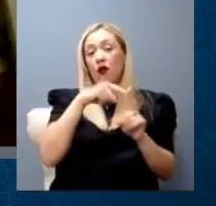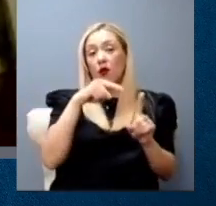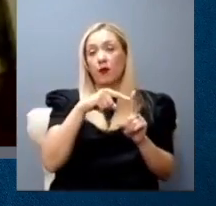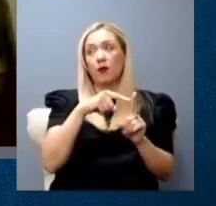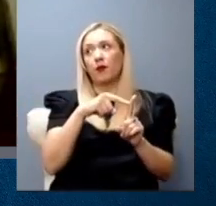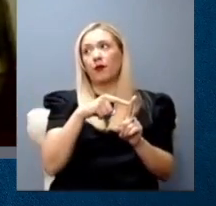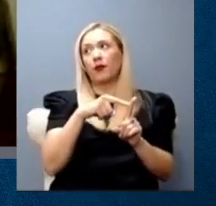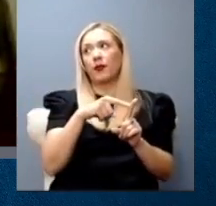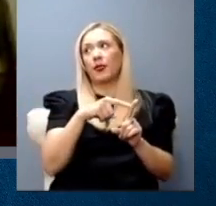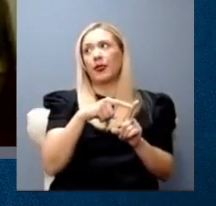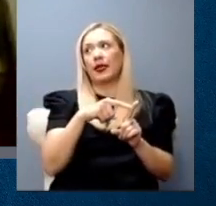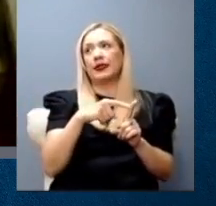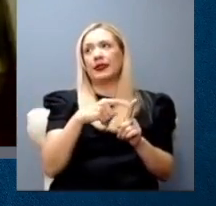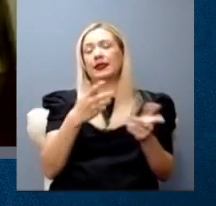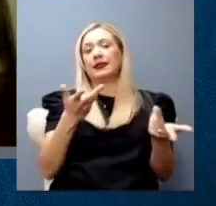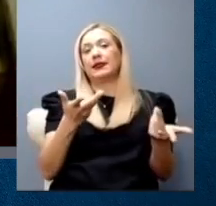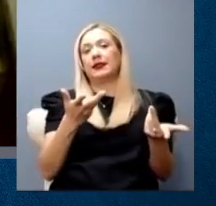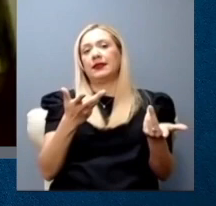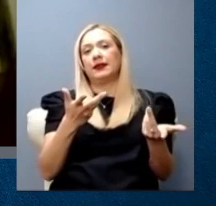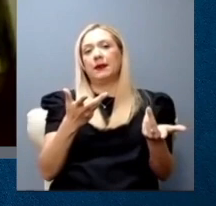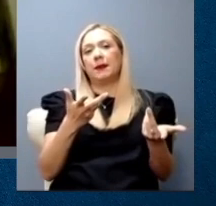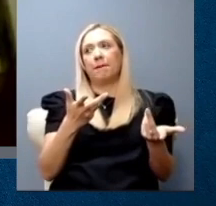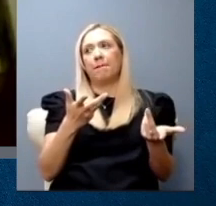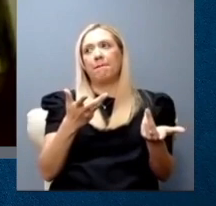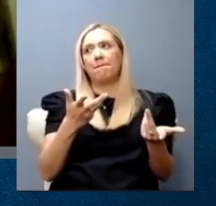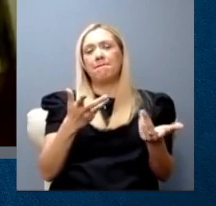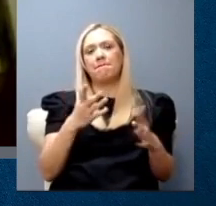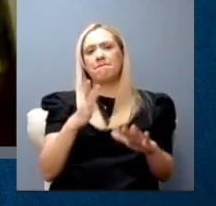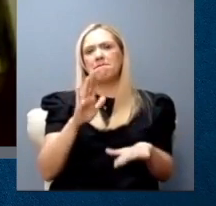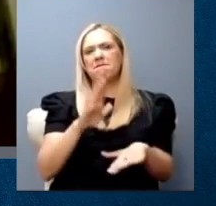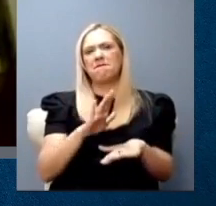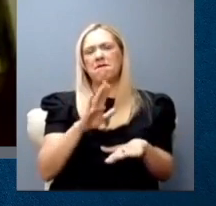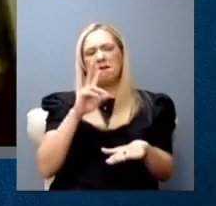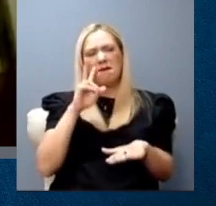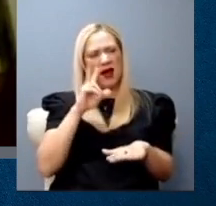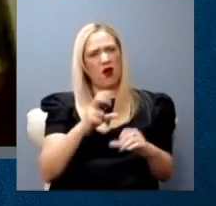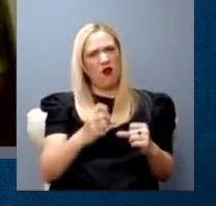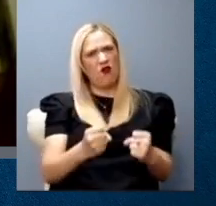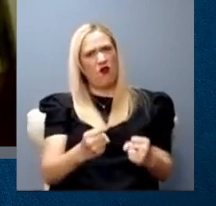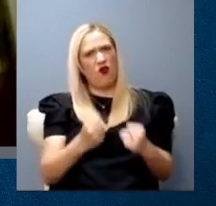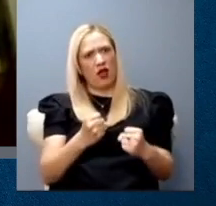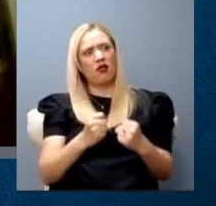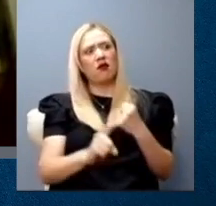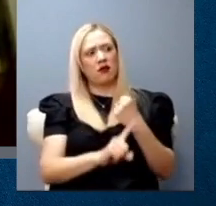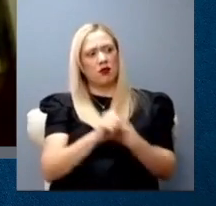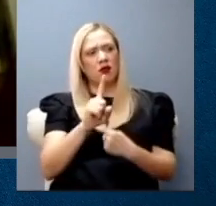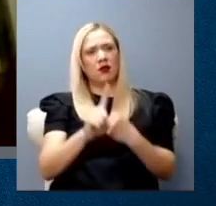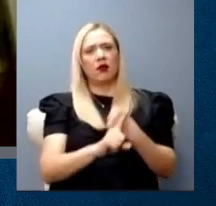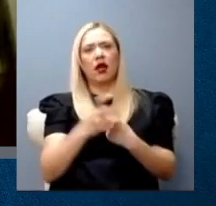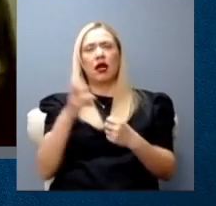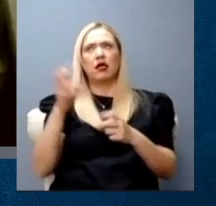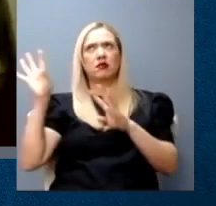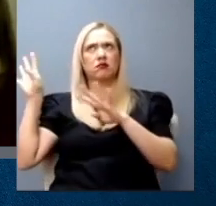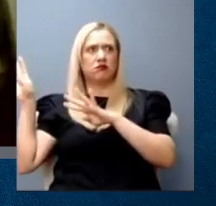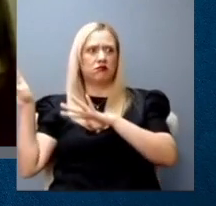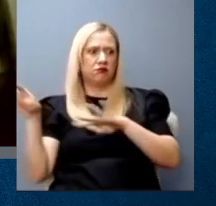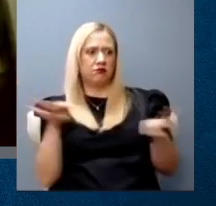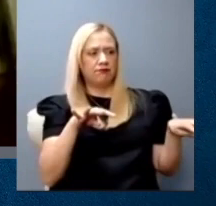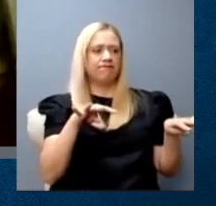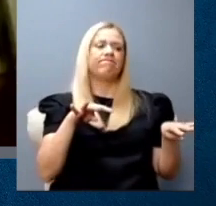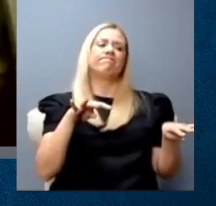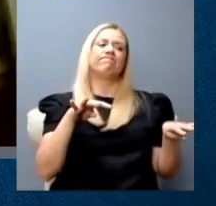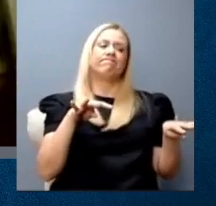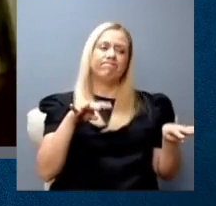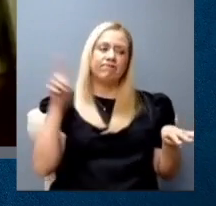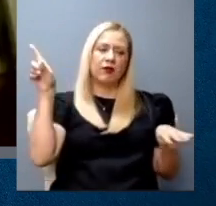ha producido con mucha agudeza el problema, y eso es lo que ha llamado la atención en